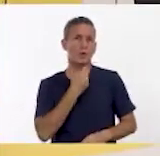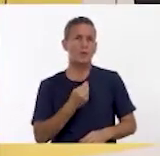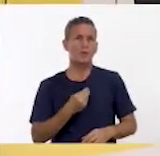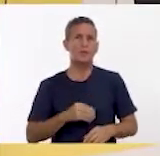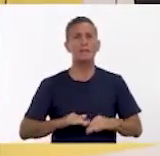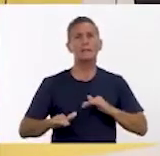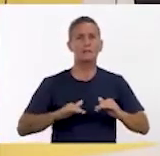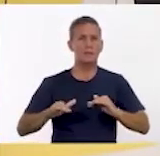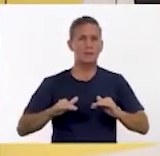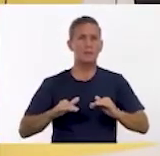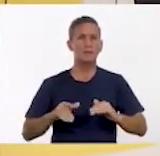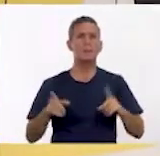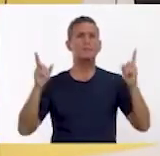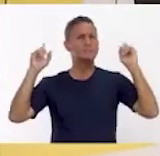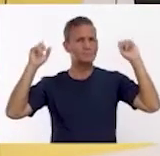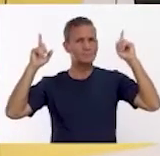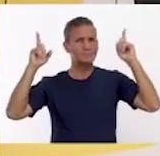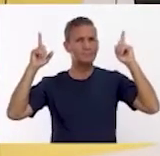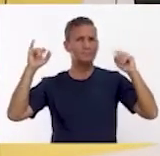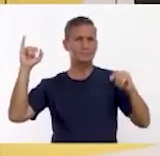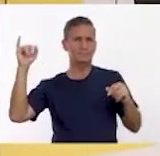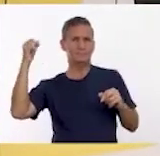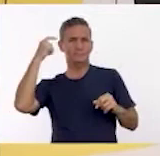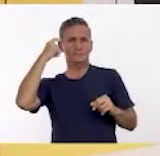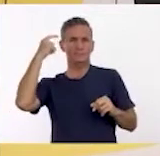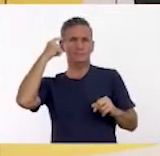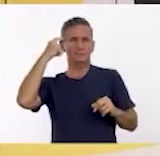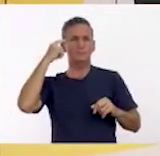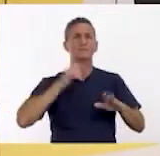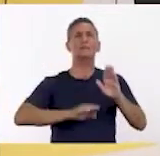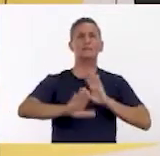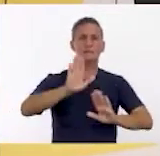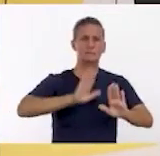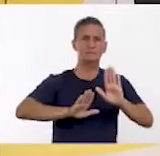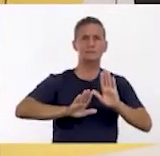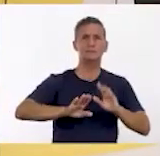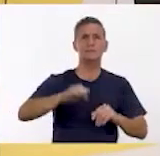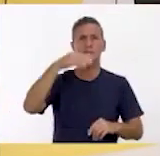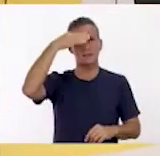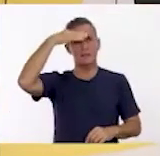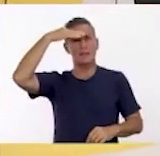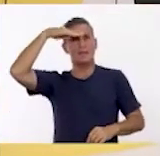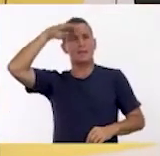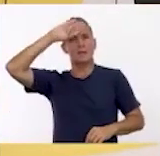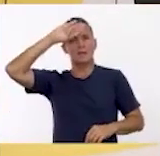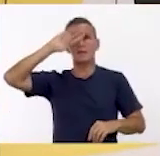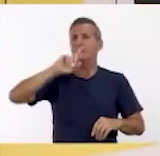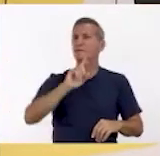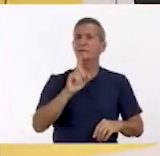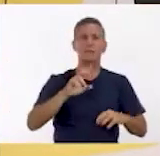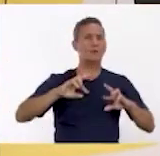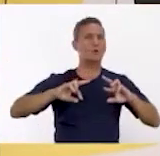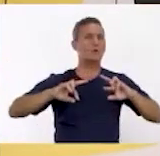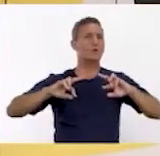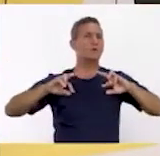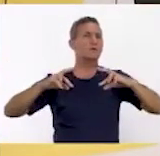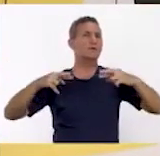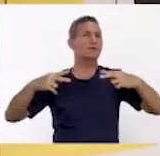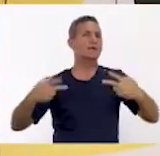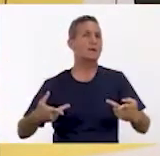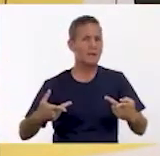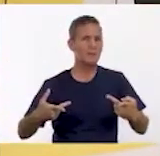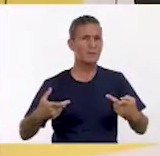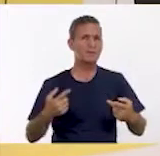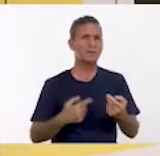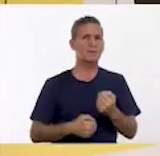muchos jóvenes, también estén preparados desde el punto de vista político, ideológico, para defender la causa de la patria, y que no